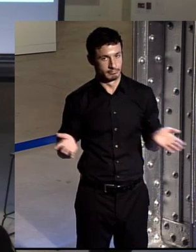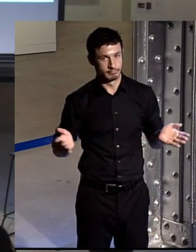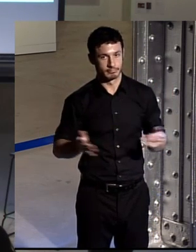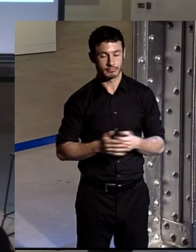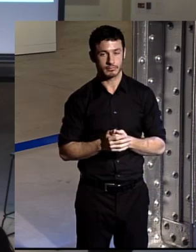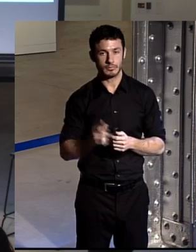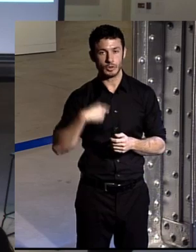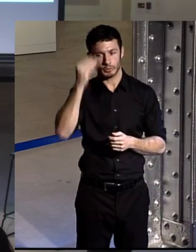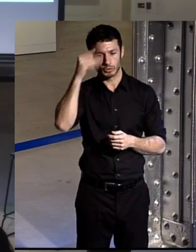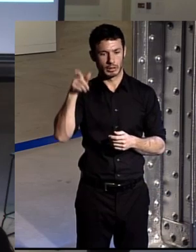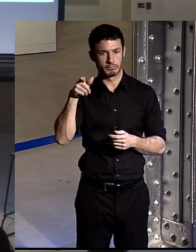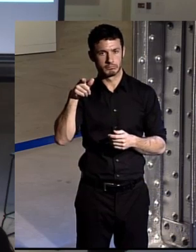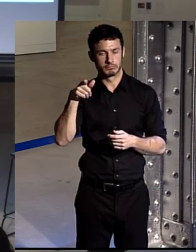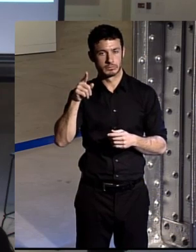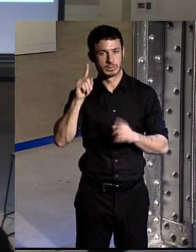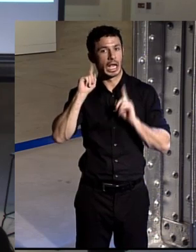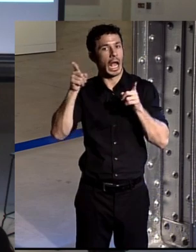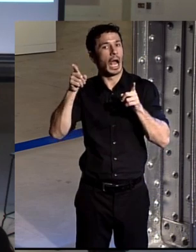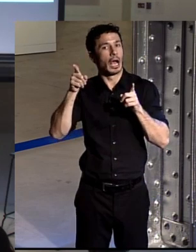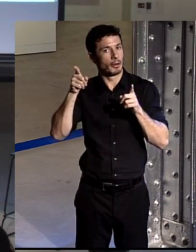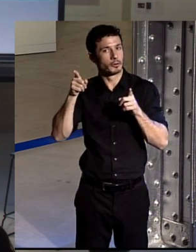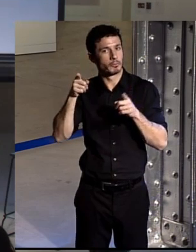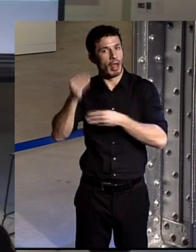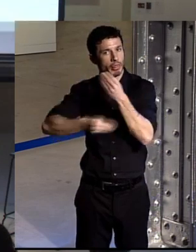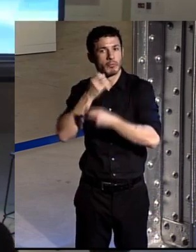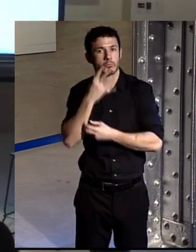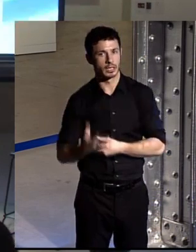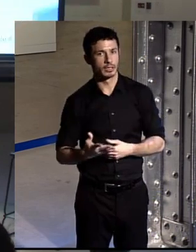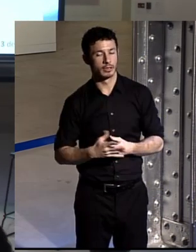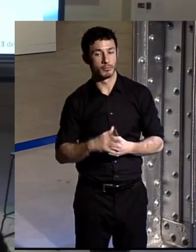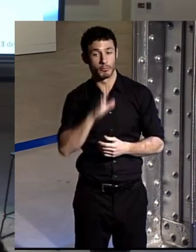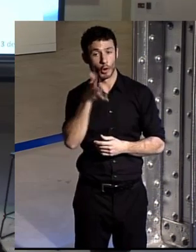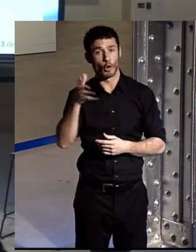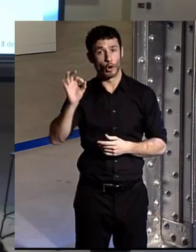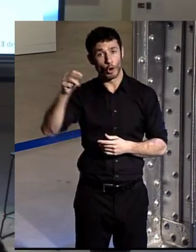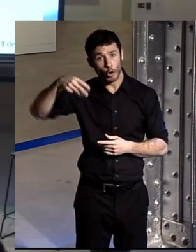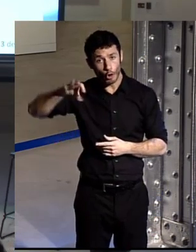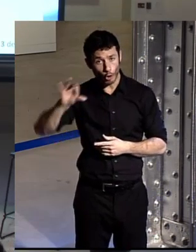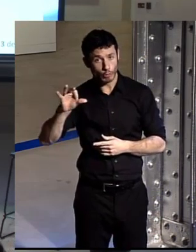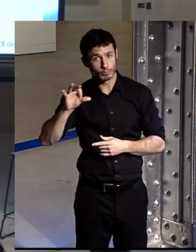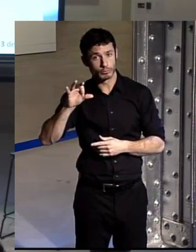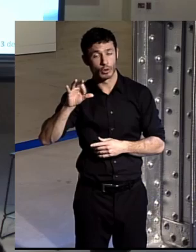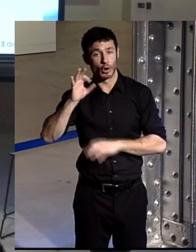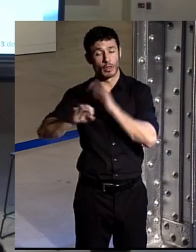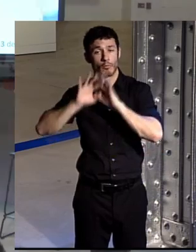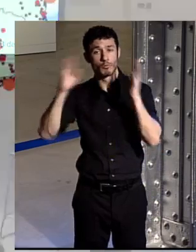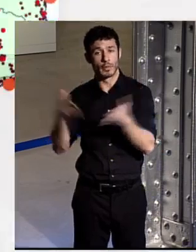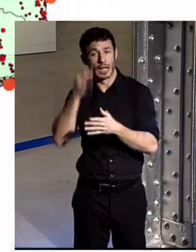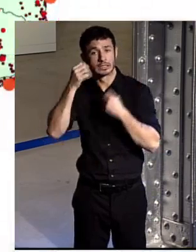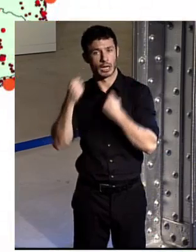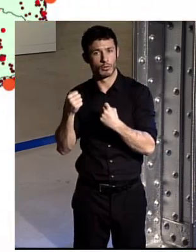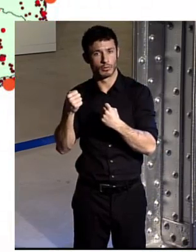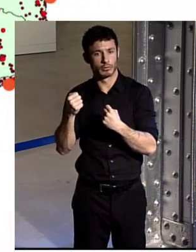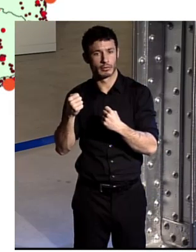creo que esta vez lo ha hecho bien, lo ha hecho bien. Porque realmente la Organización Mundial de la Salud no ha dado una alerta realmente frente al